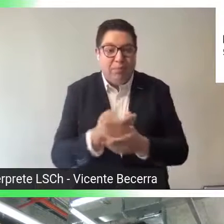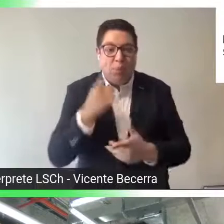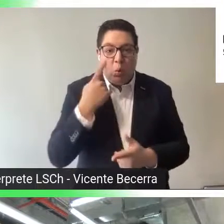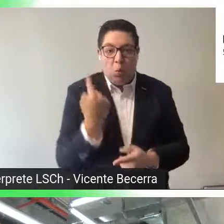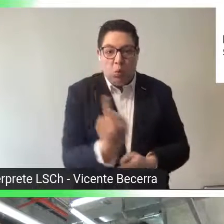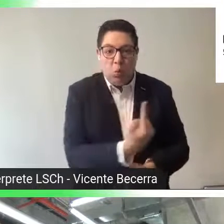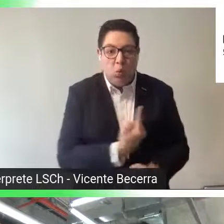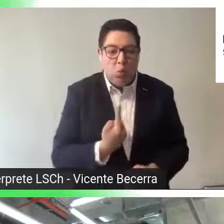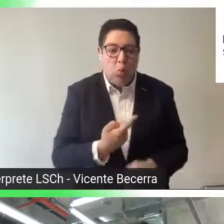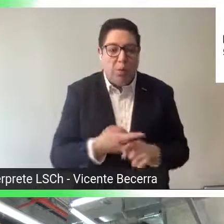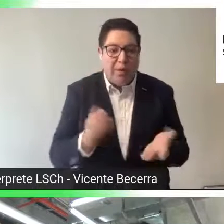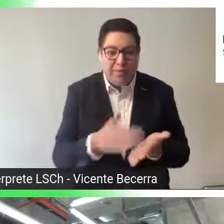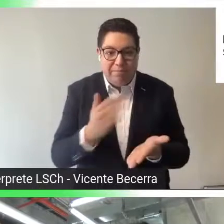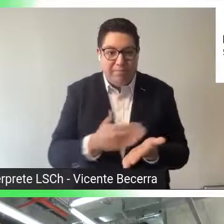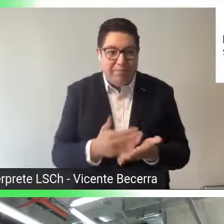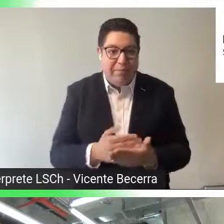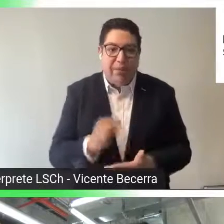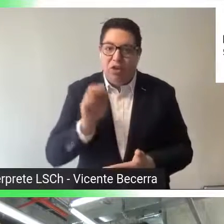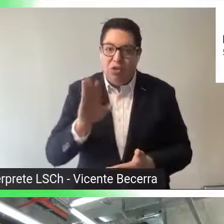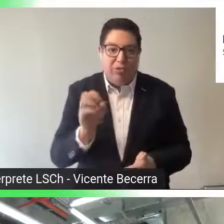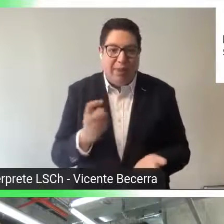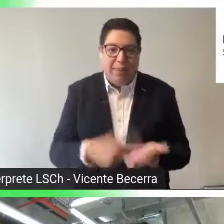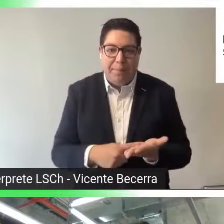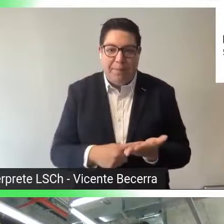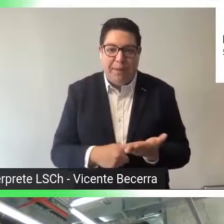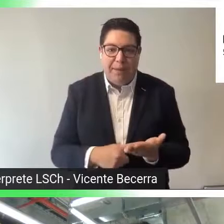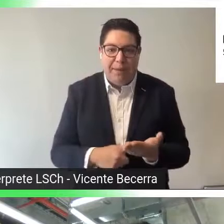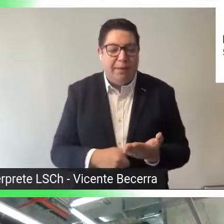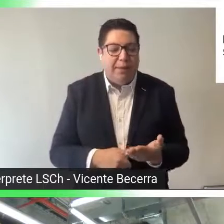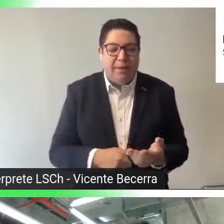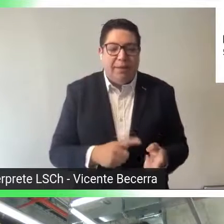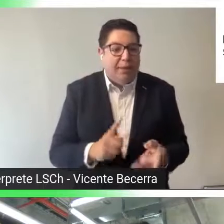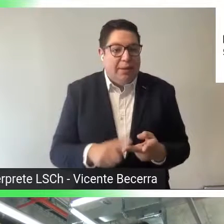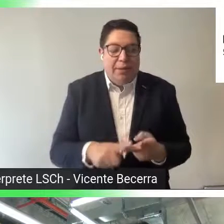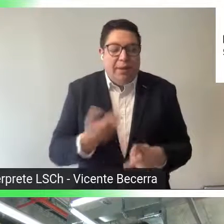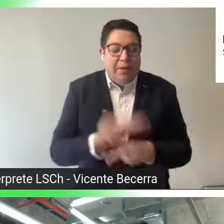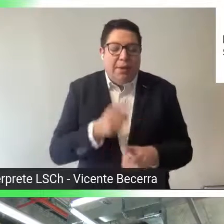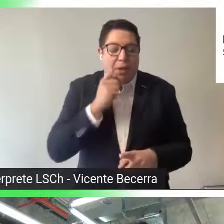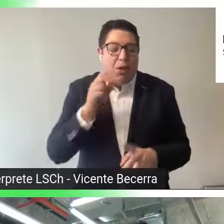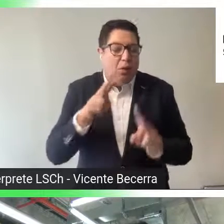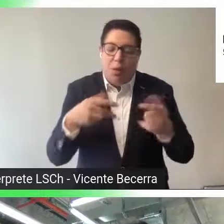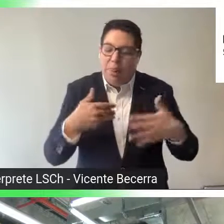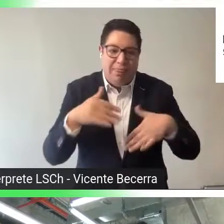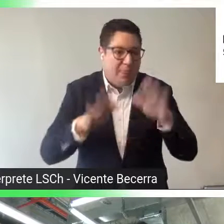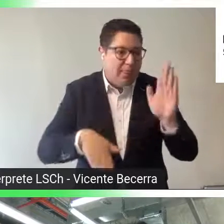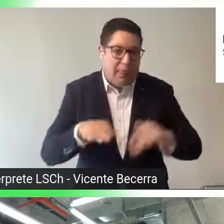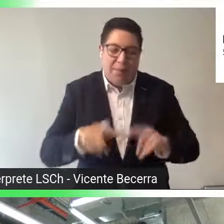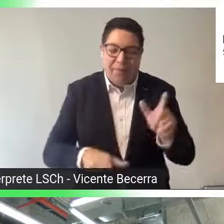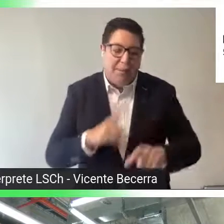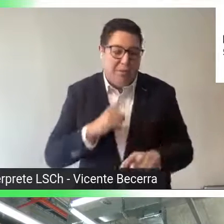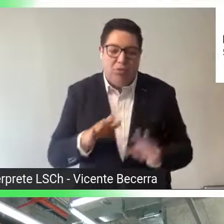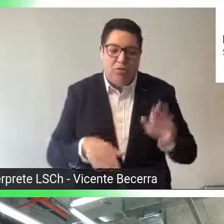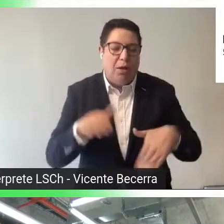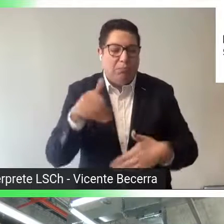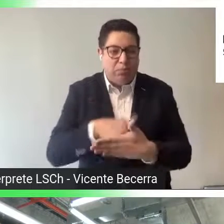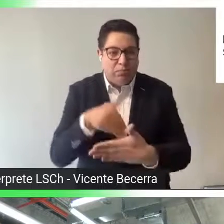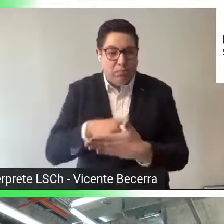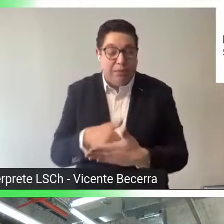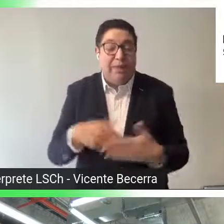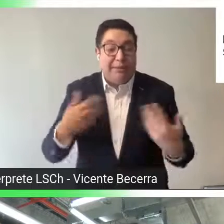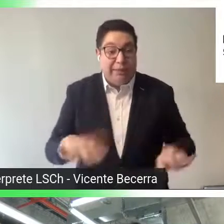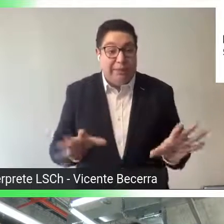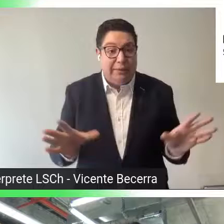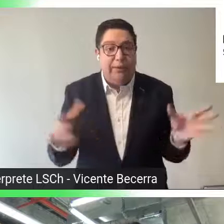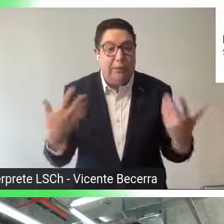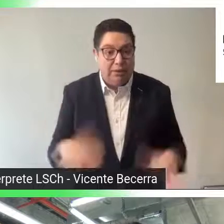una, 90.000 o las que sean, dependiendo de la elección que se esté verificando. Hemos